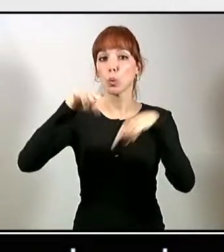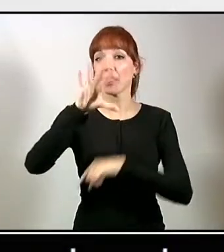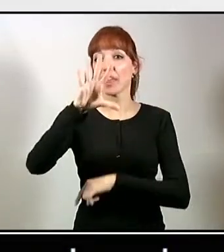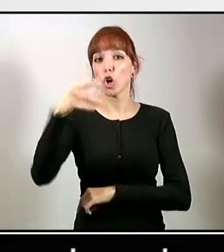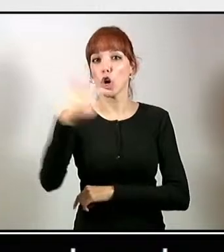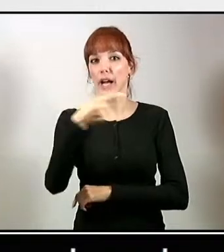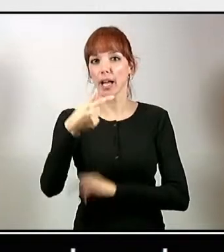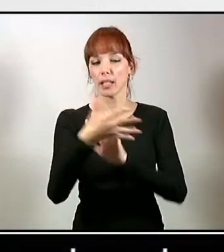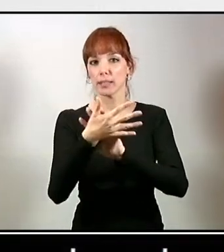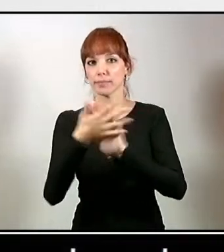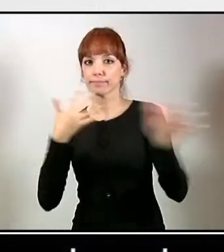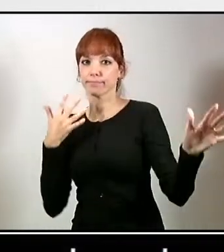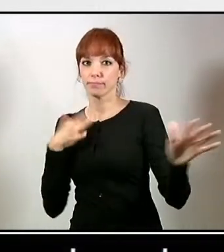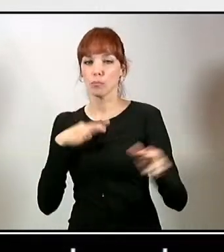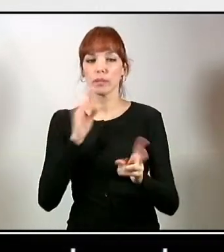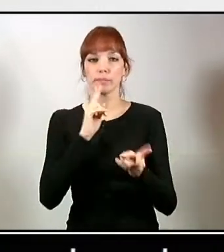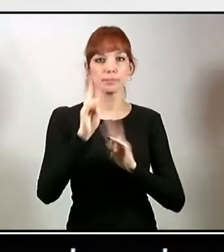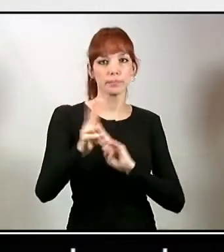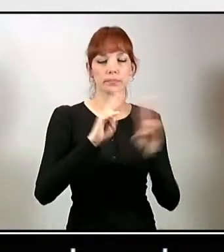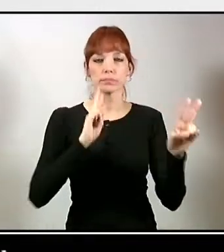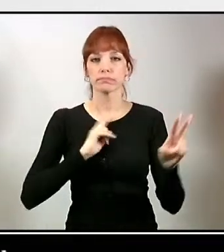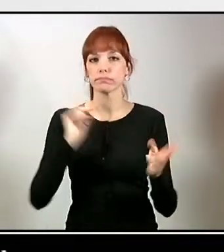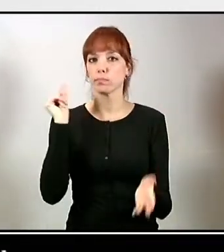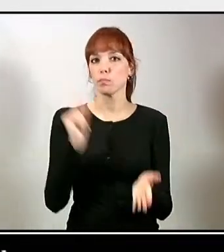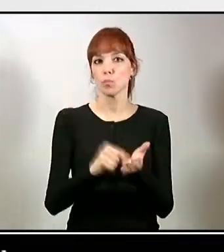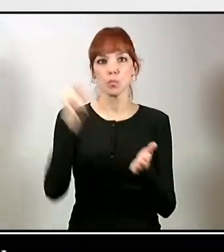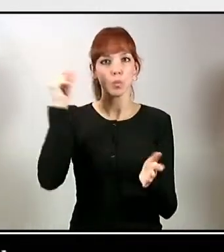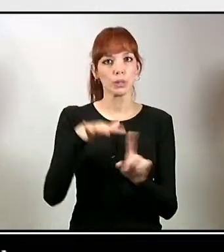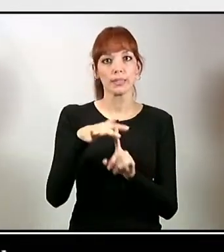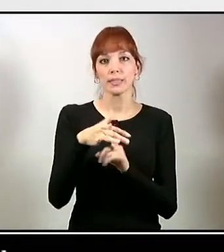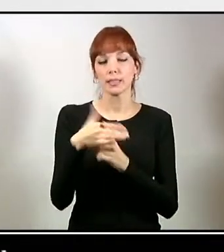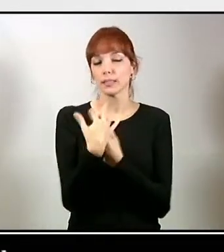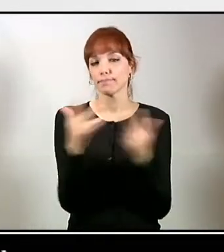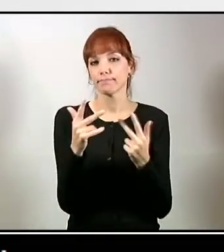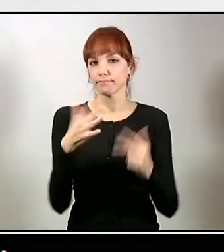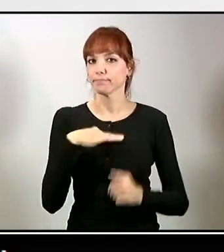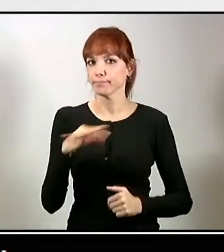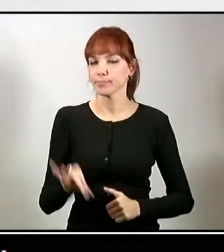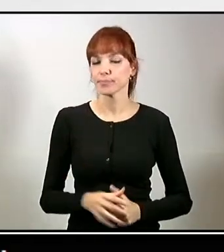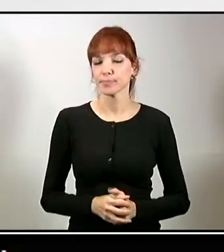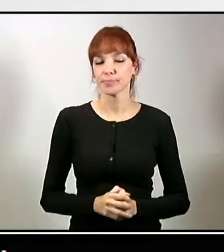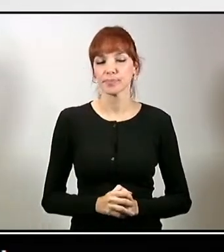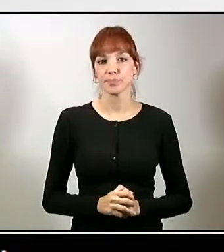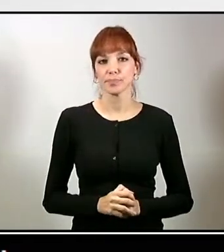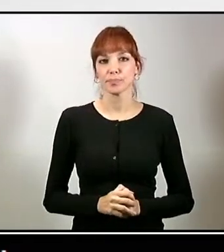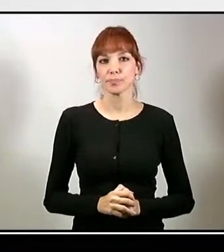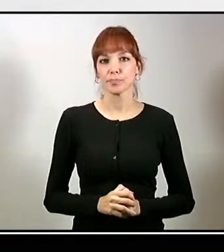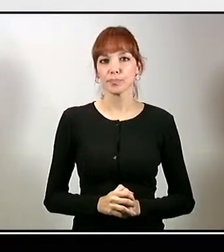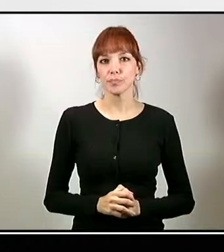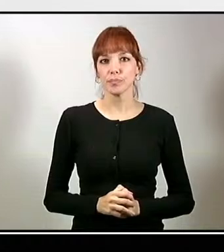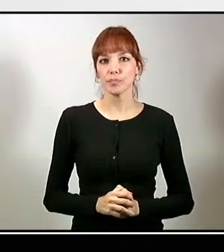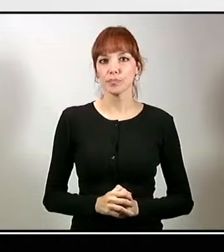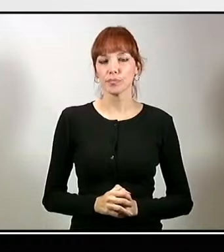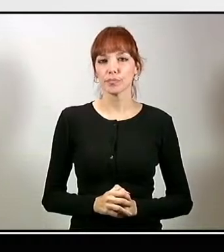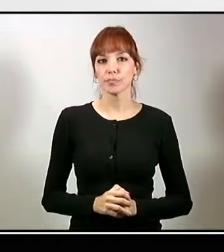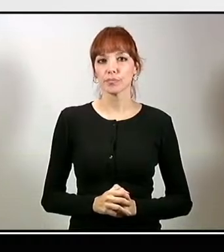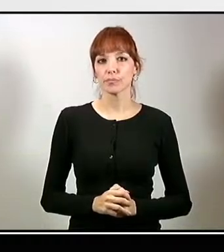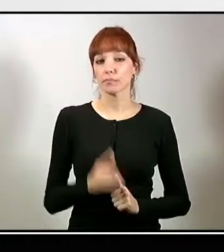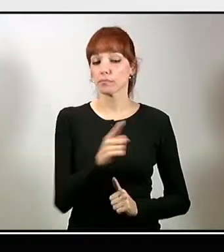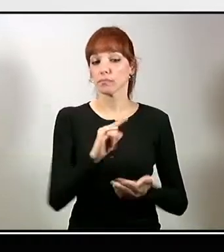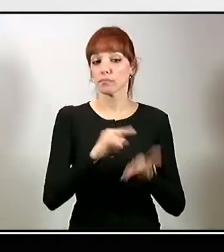respuesta más rápida y eficaz en situaciones de emergencias. Se trata, como digo, de un